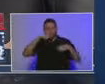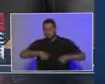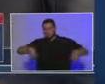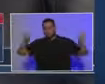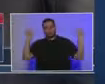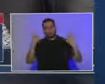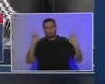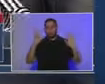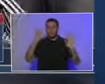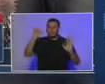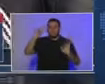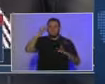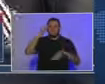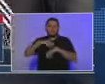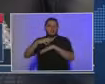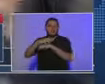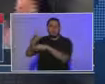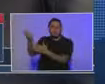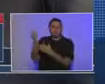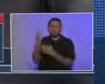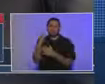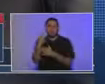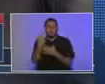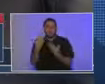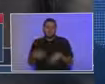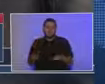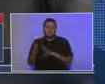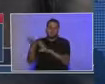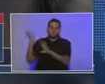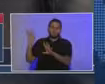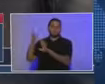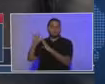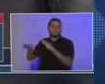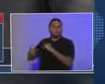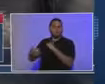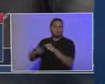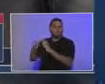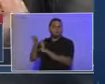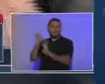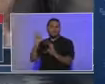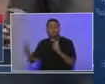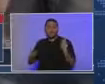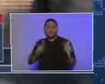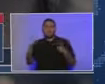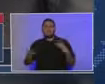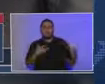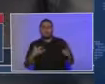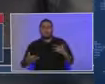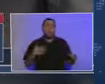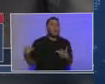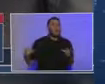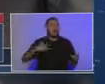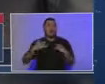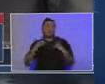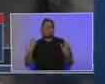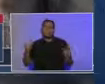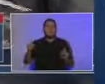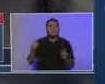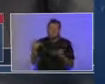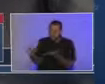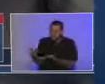bola, porque las filas cada vez eran más largas, porque la gente ya está desesperada, necesitan ese dinero para vivir. Sí. Y